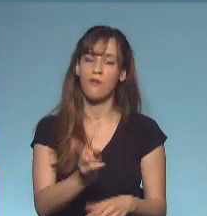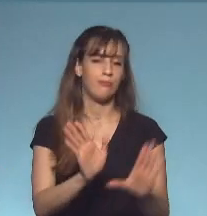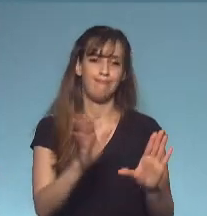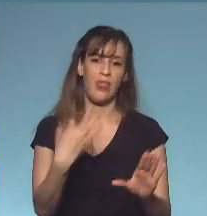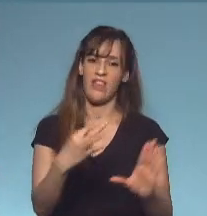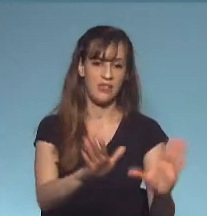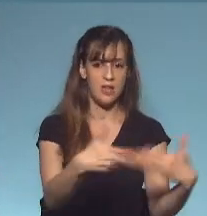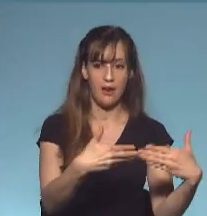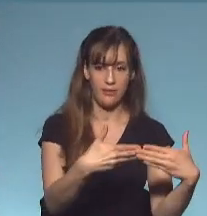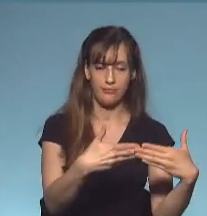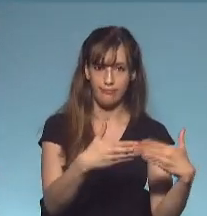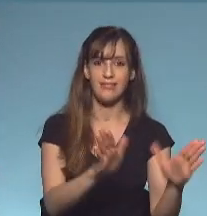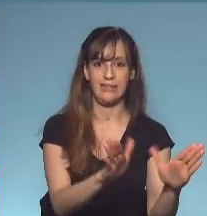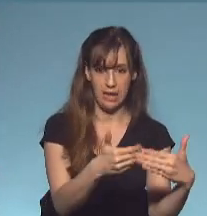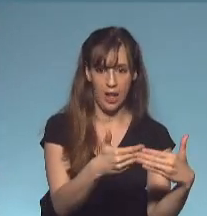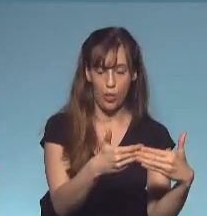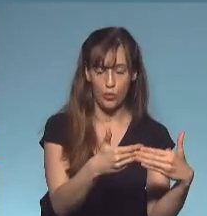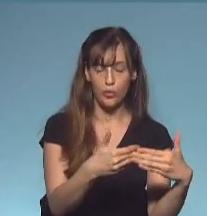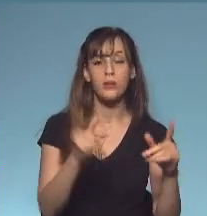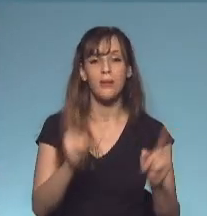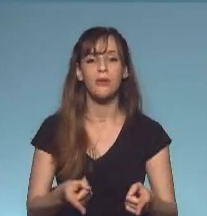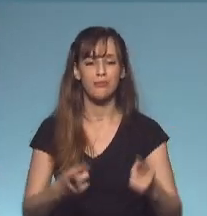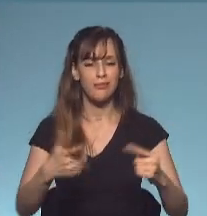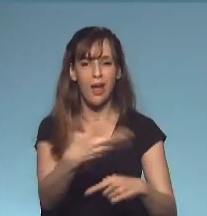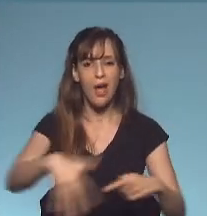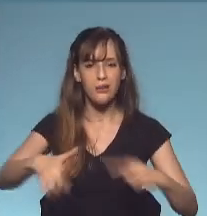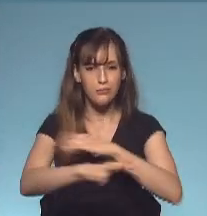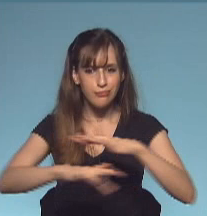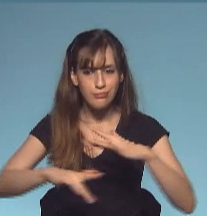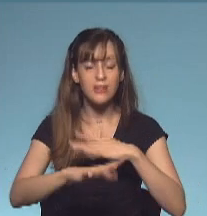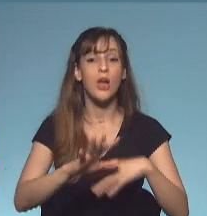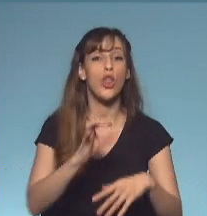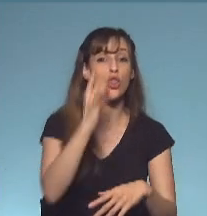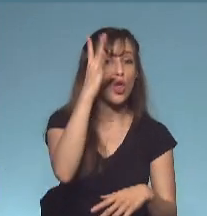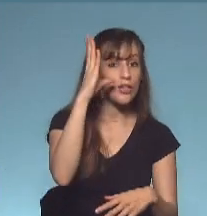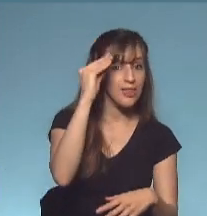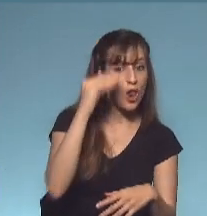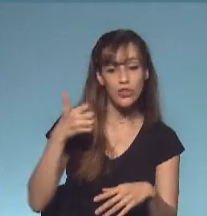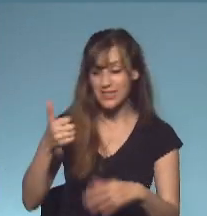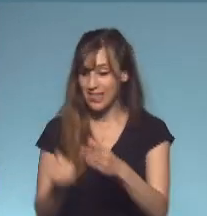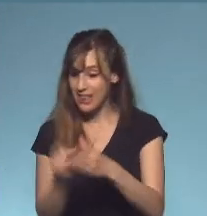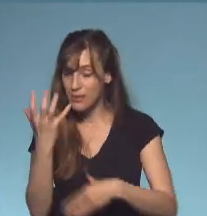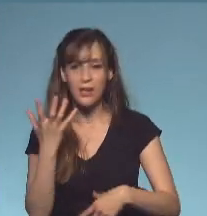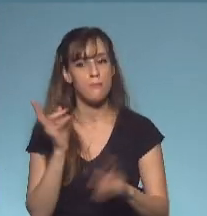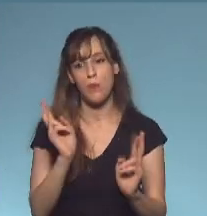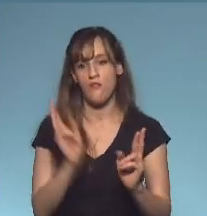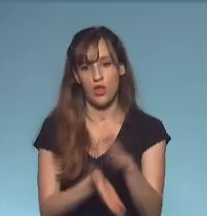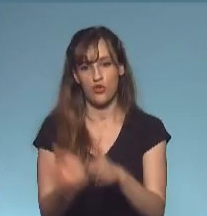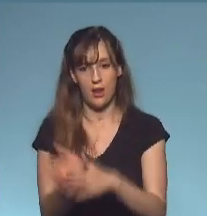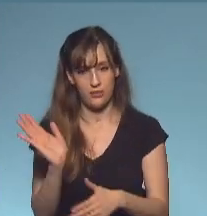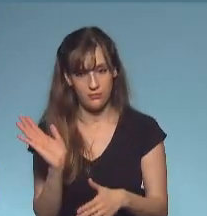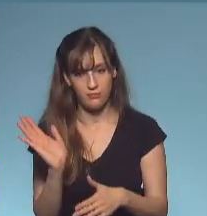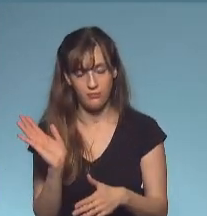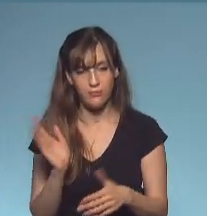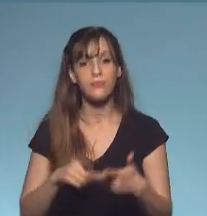circular desde las 0 a las 6 de la mañana y se agrega un cierre de comercios en